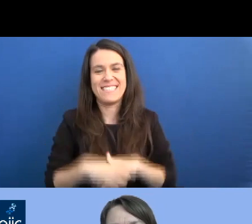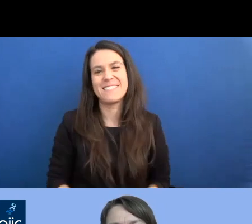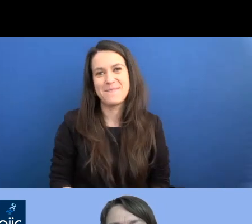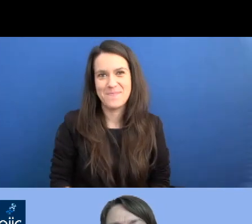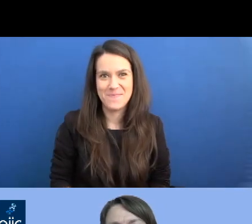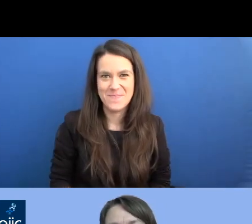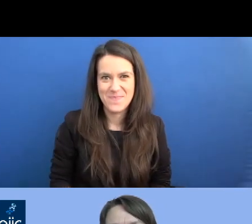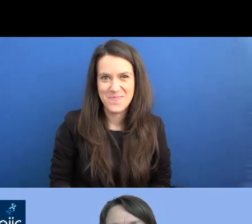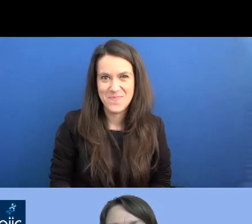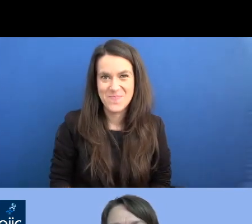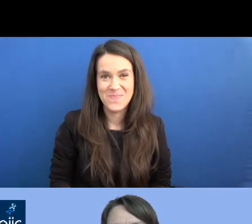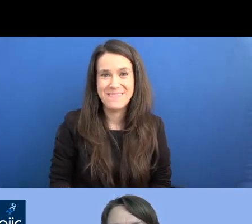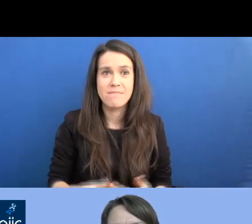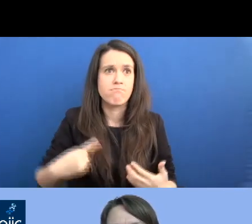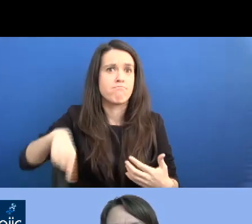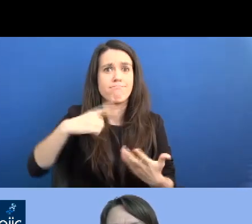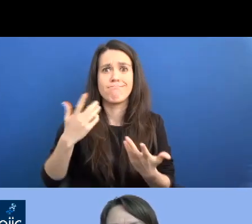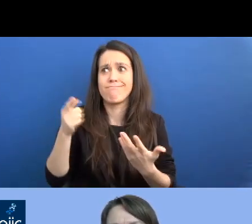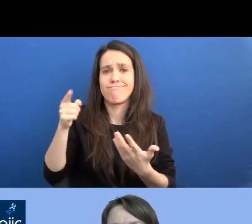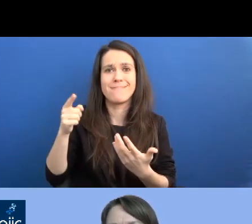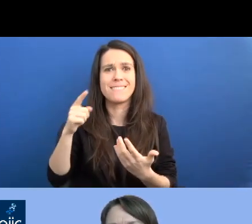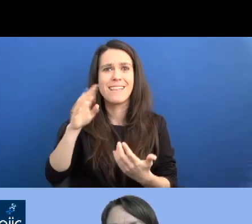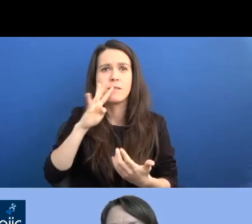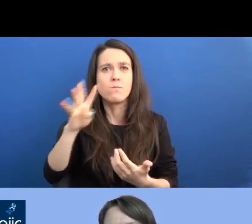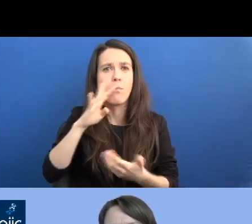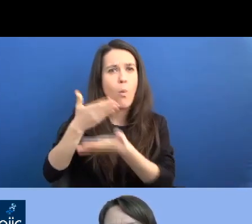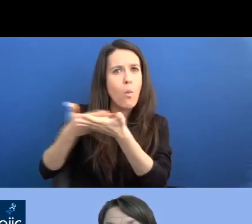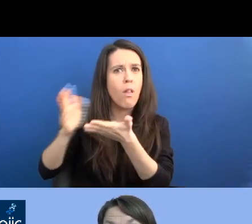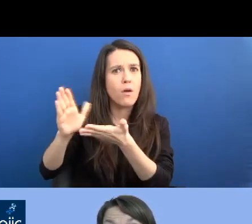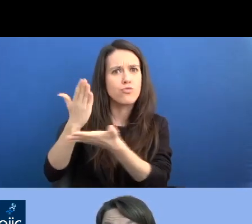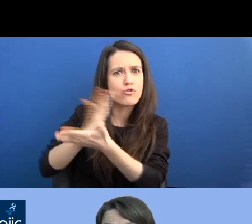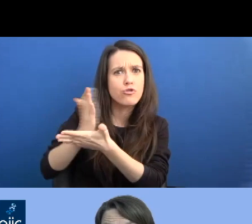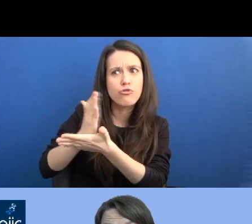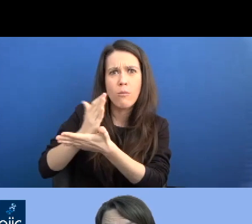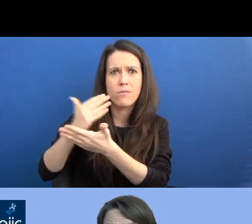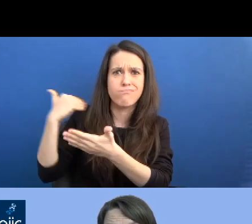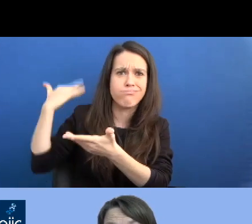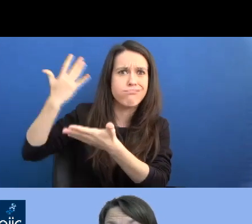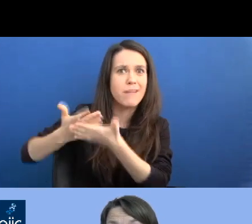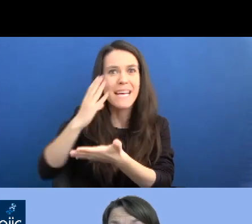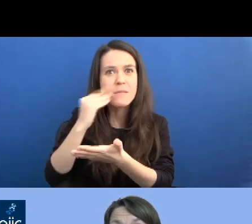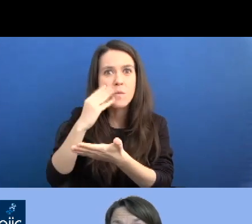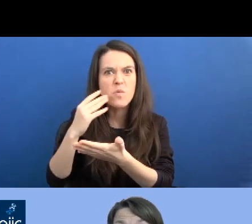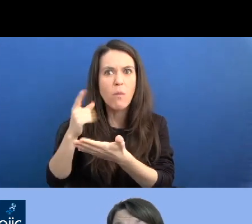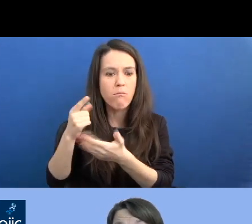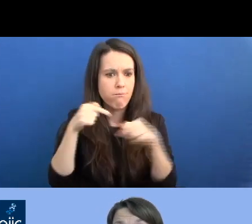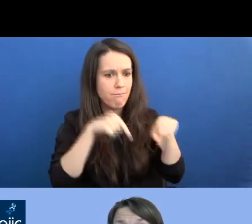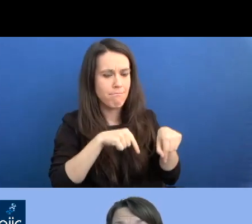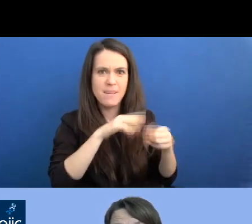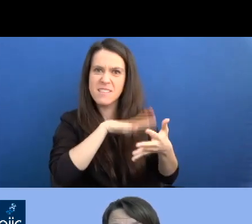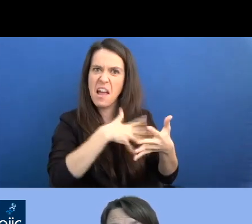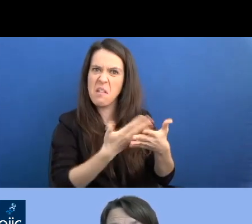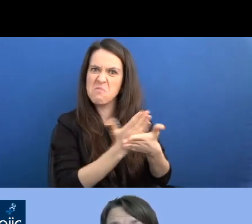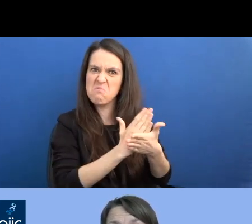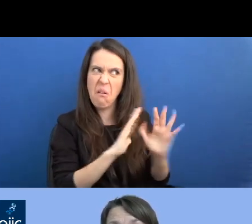oportunidad para debatir al respecto de cómo insertamos la lengua de signos. Sabemos mucho de cómo se enseña la